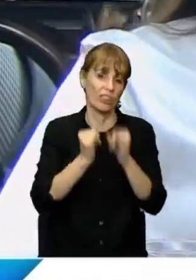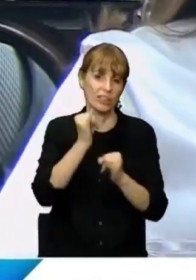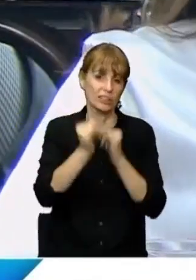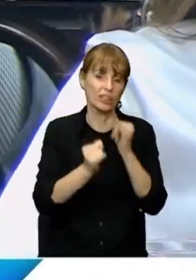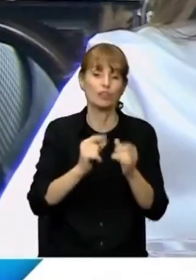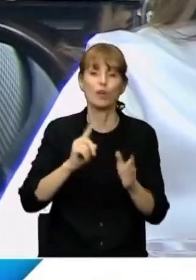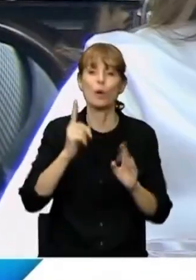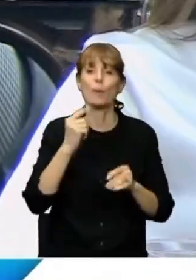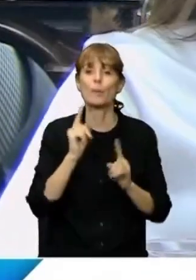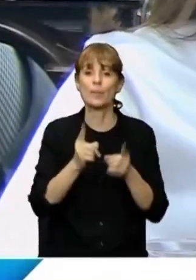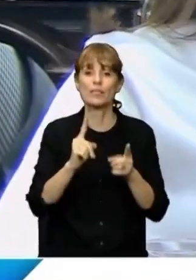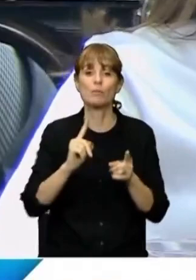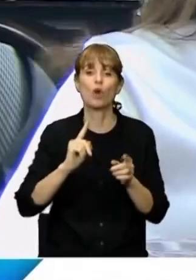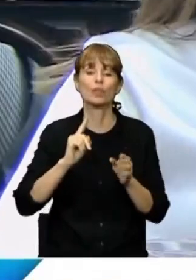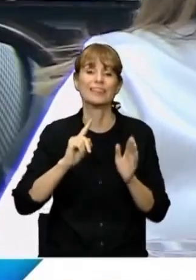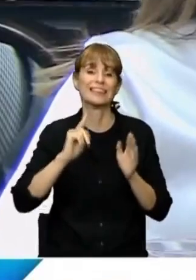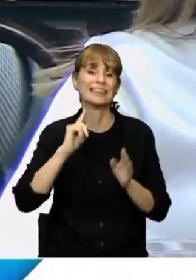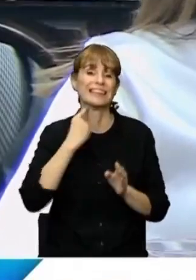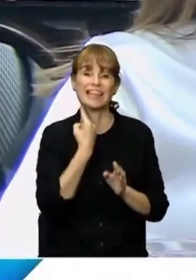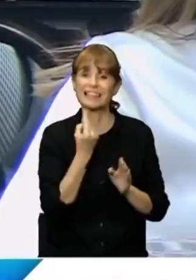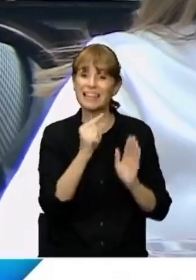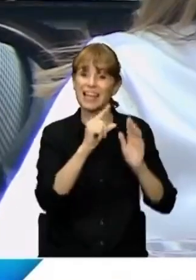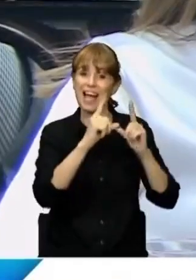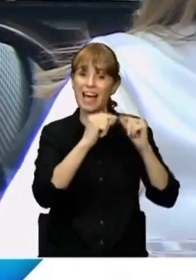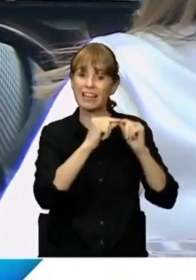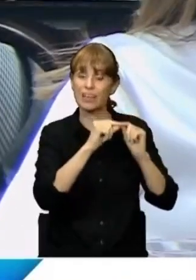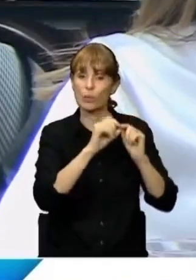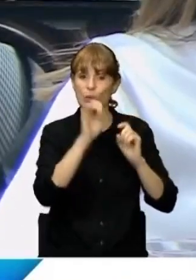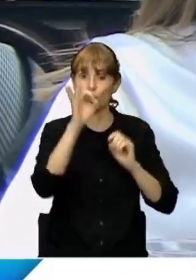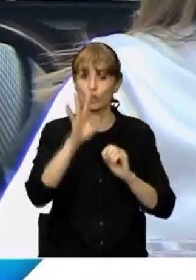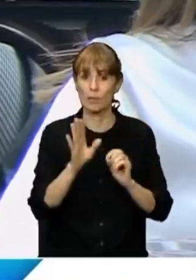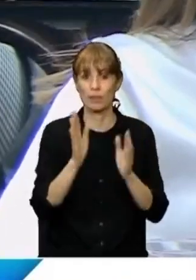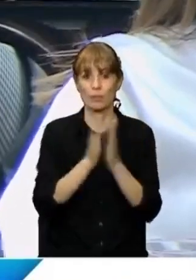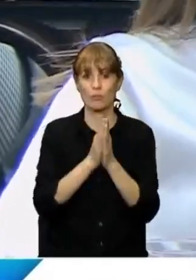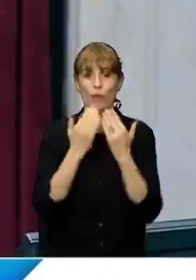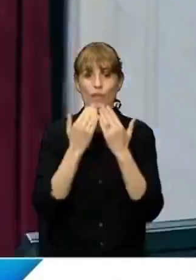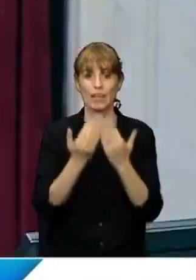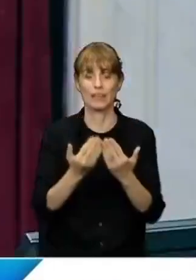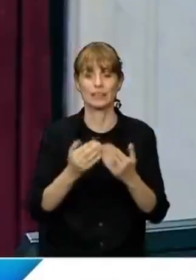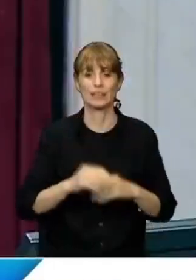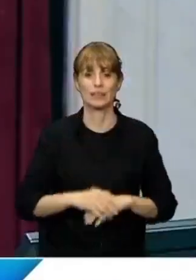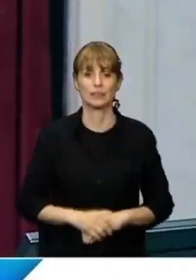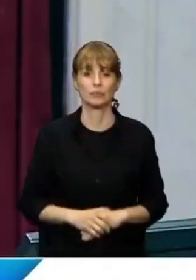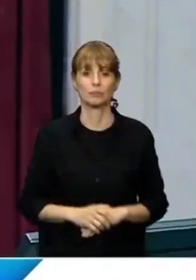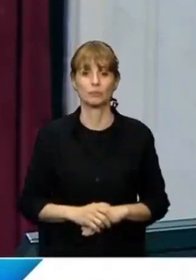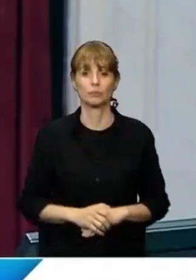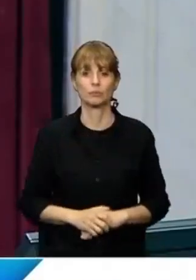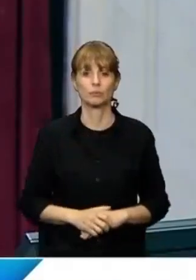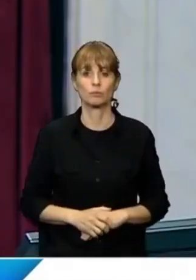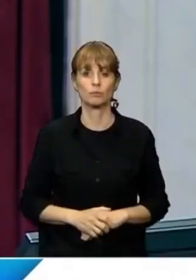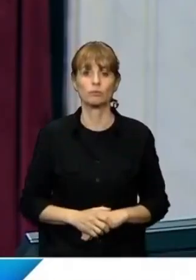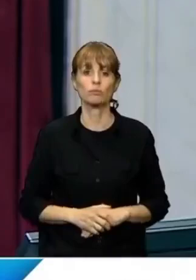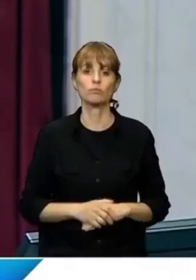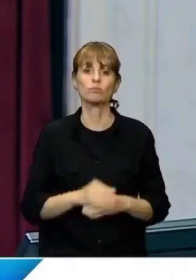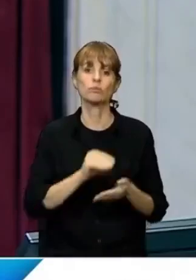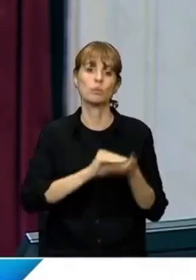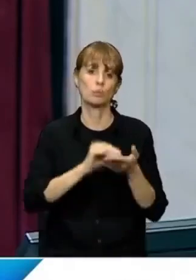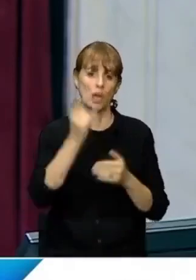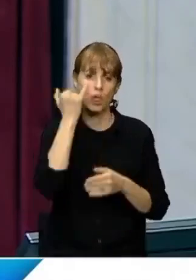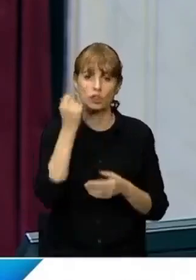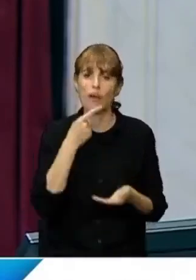esos 13 casos solamente por artículo. Gracias. Diputado, ya se ha decidido votar por